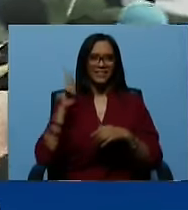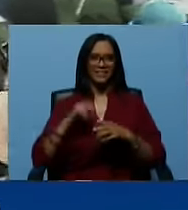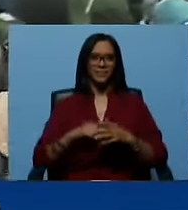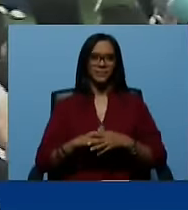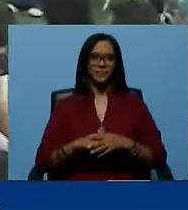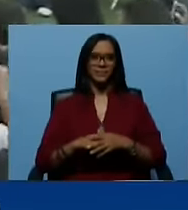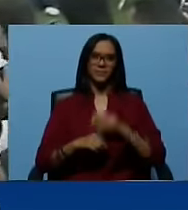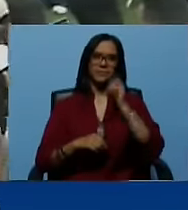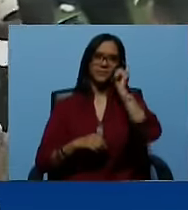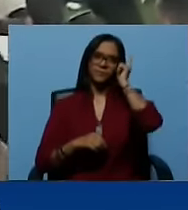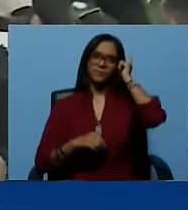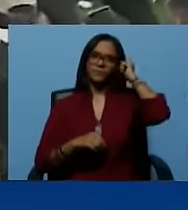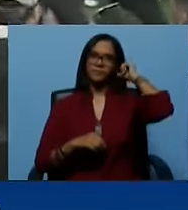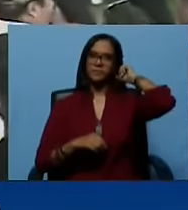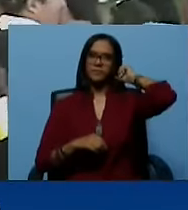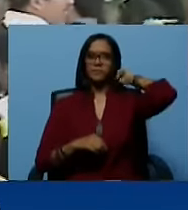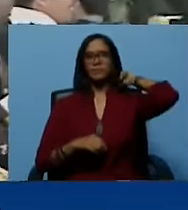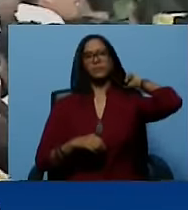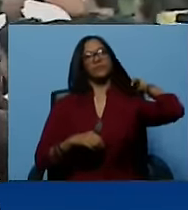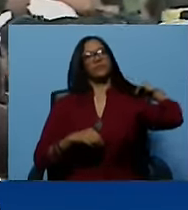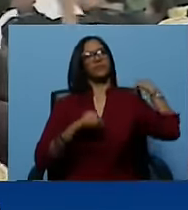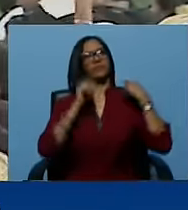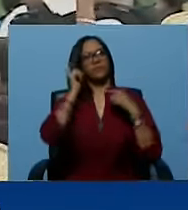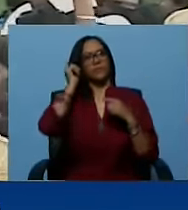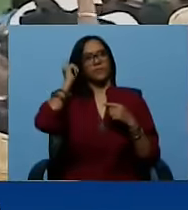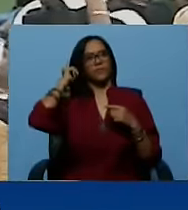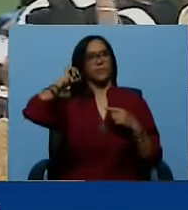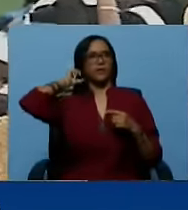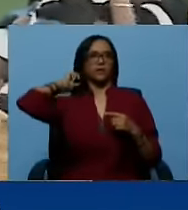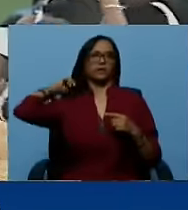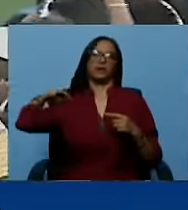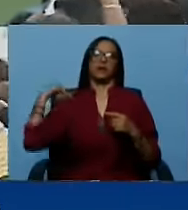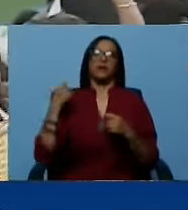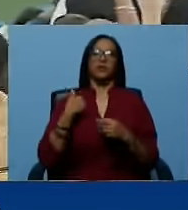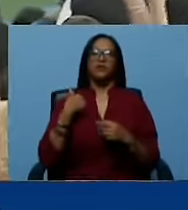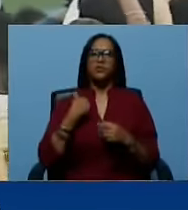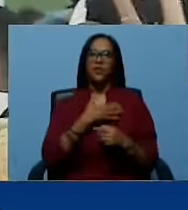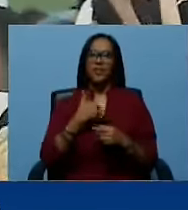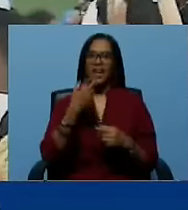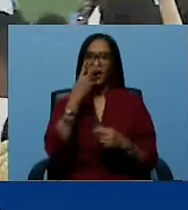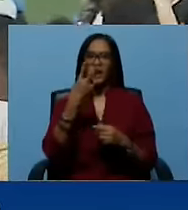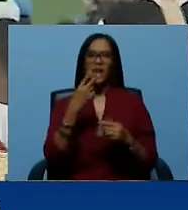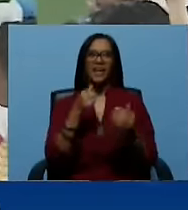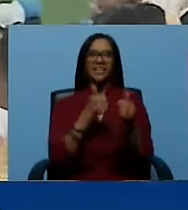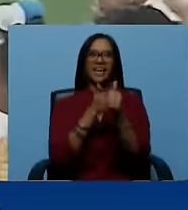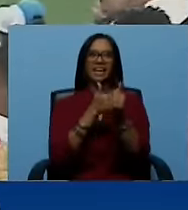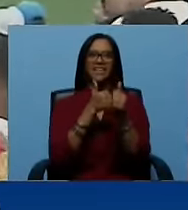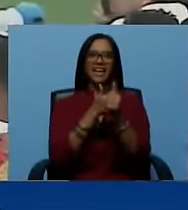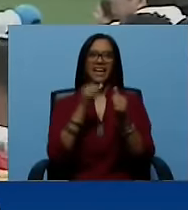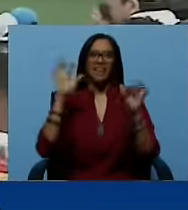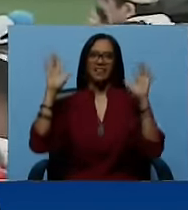Yo quiero ver a los que están allá atrás, chicos. Allá. Levanten la mano por allá.